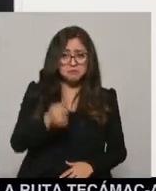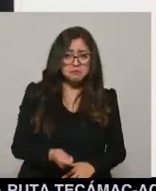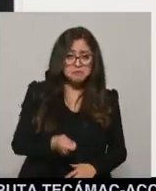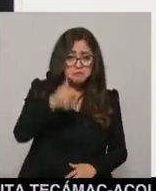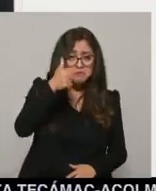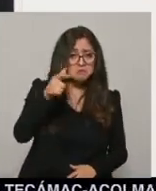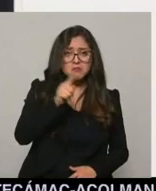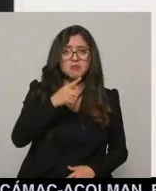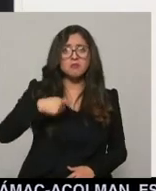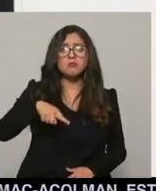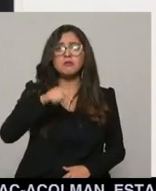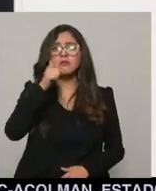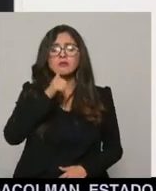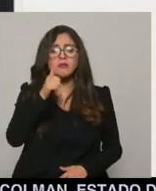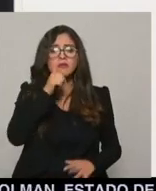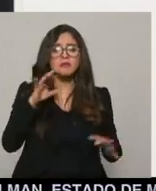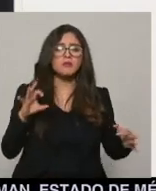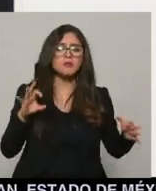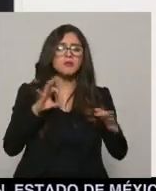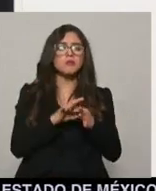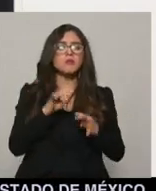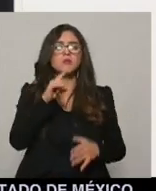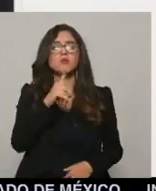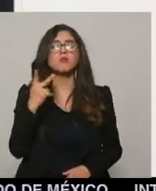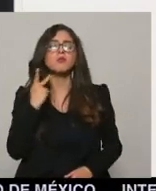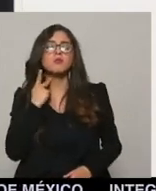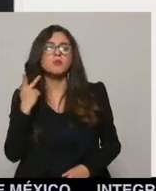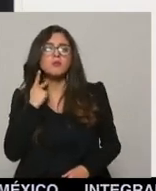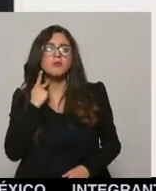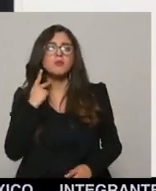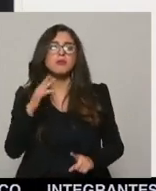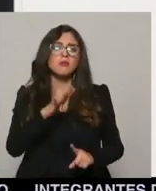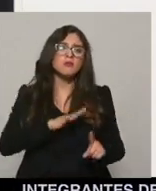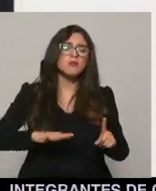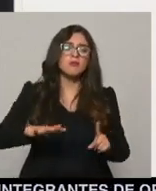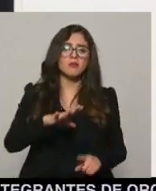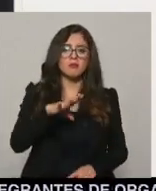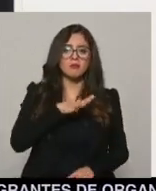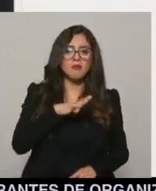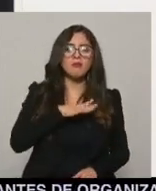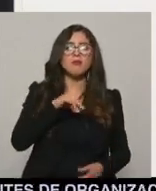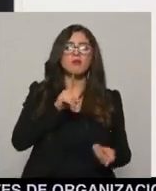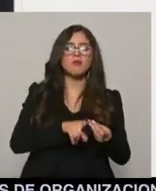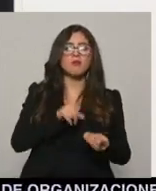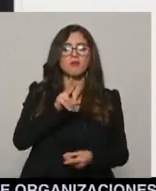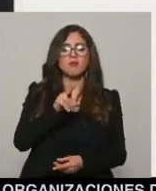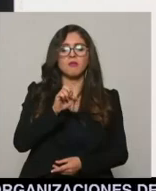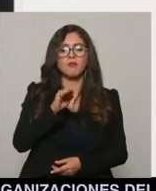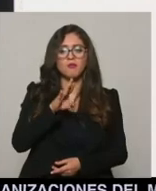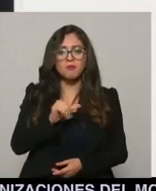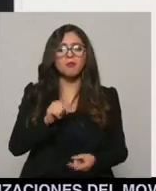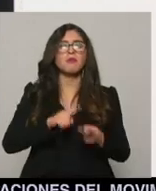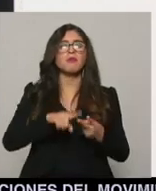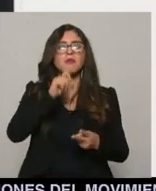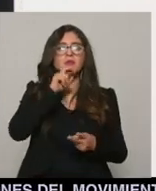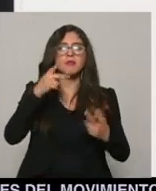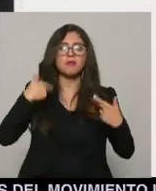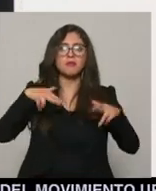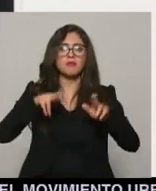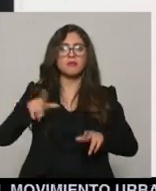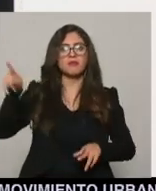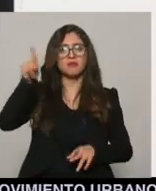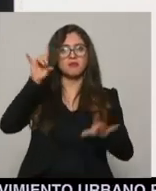muchos movimientos políticos siempre se hacen presentes en Reforma, en este monumento, y por eso también